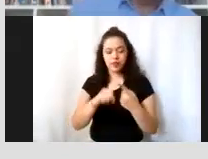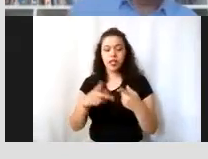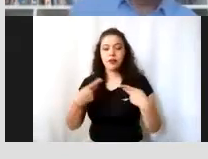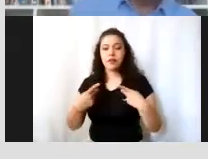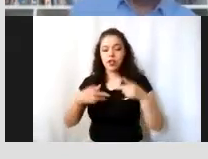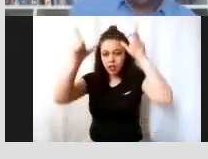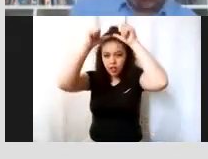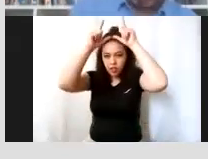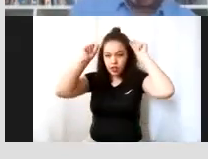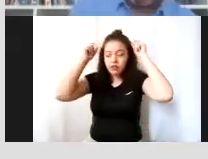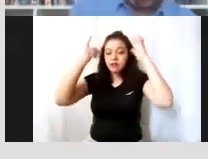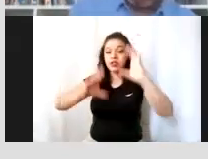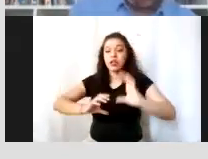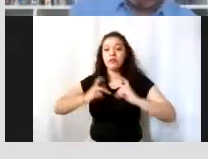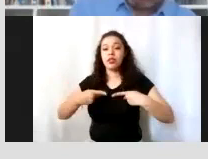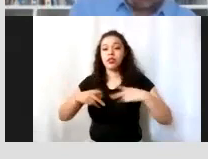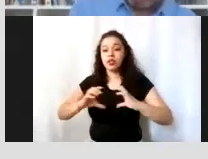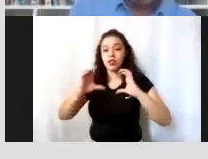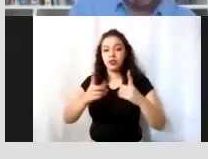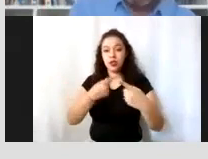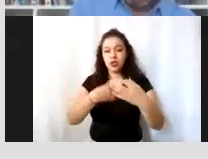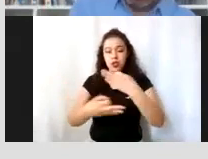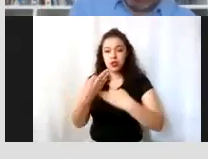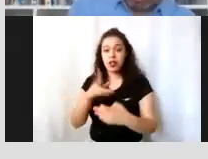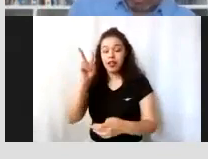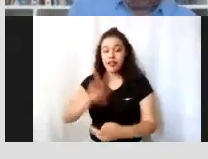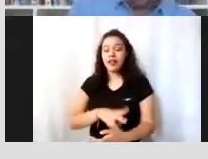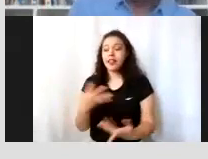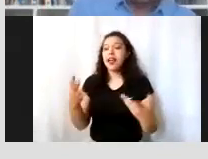enfermeros, cuidadores, con todo mundo. Y la verdad es que era riquísimo